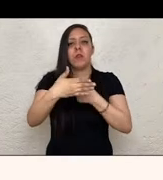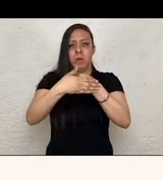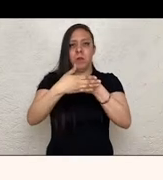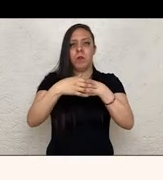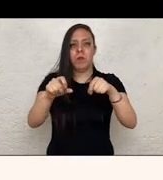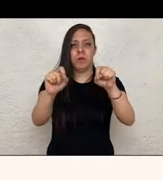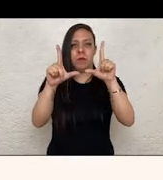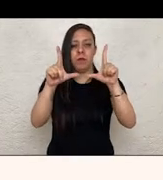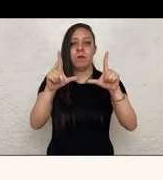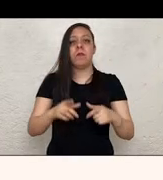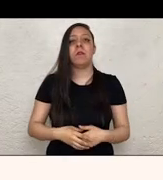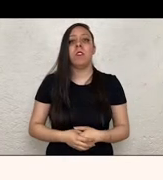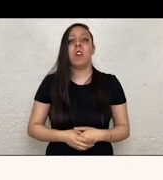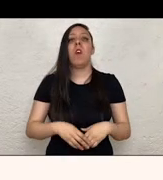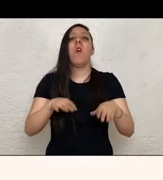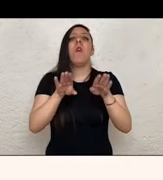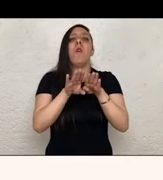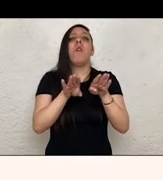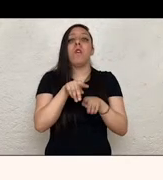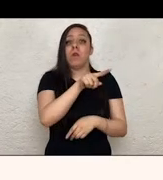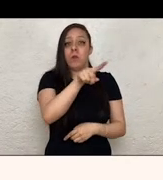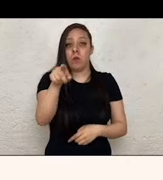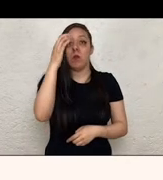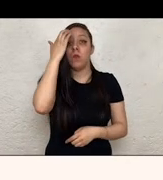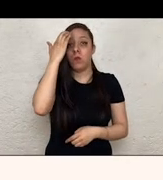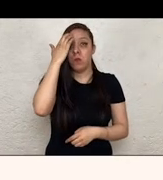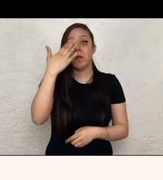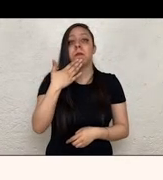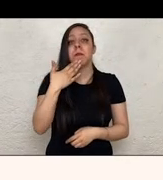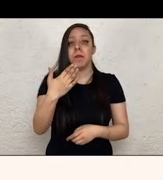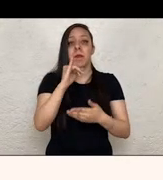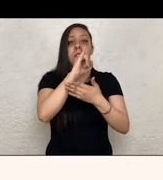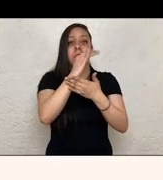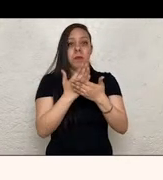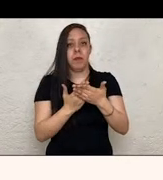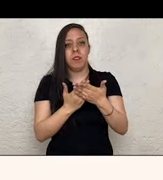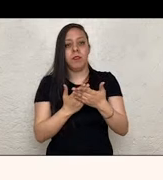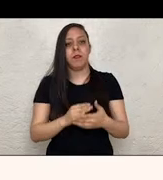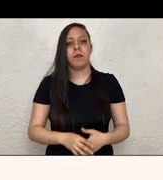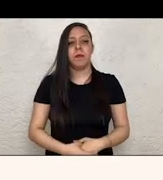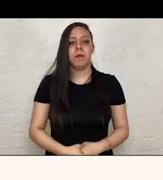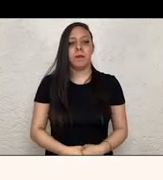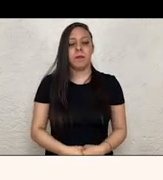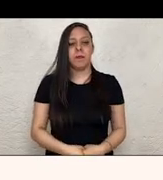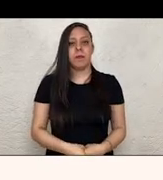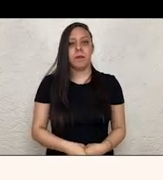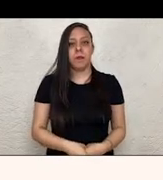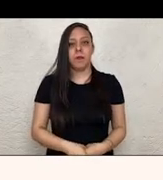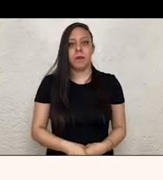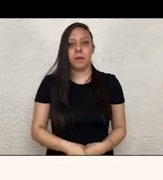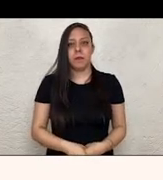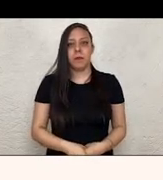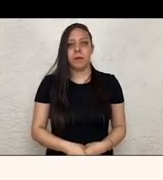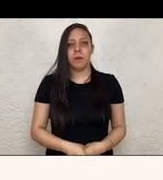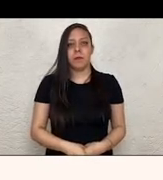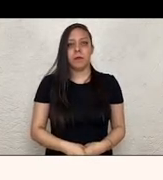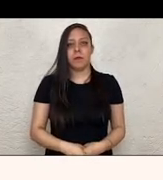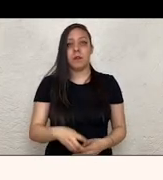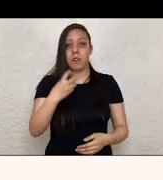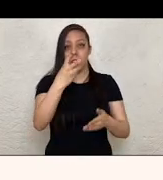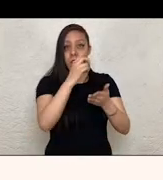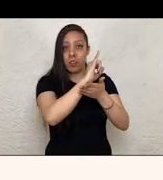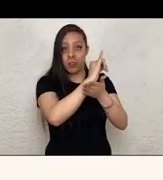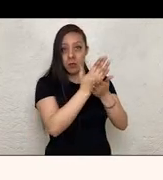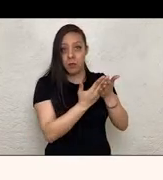próxima? Y cómo no, ustedes conocen muy bien la imagen de ella como la imagen de la